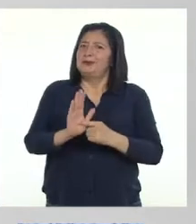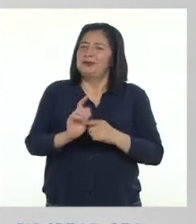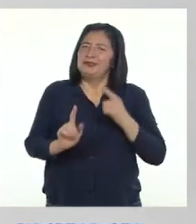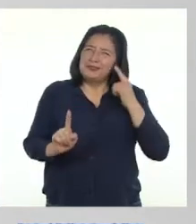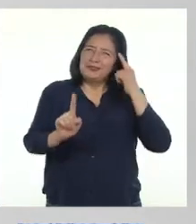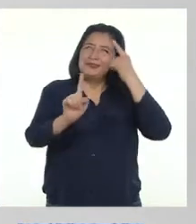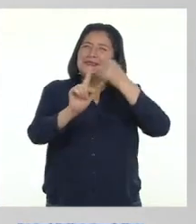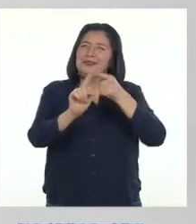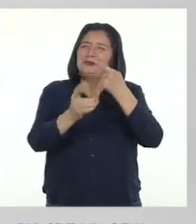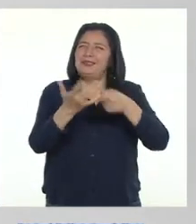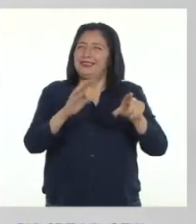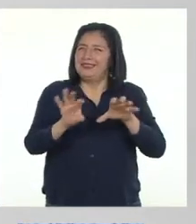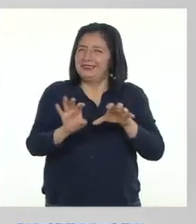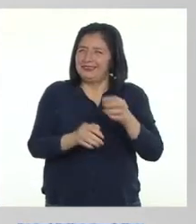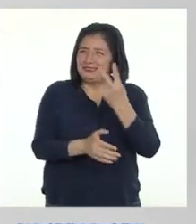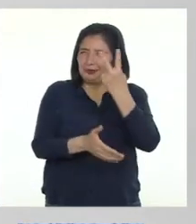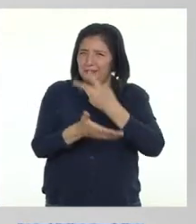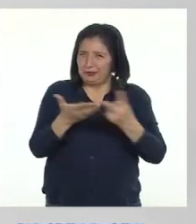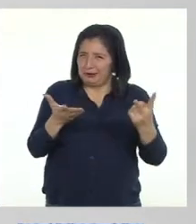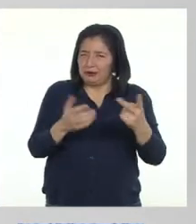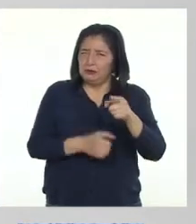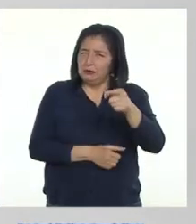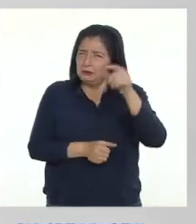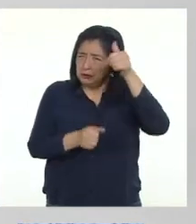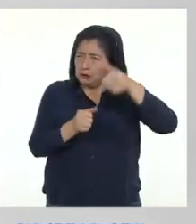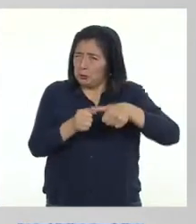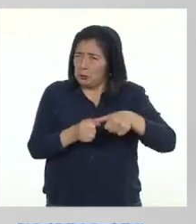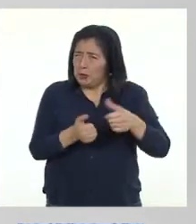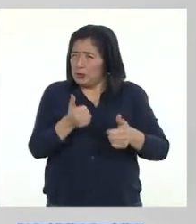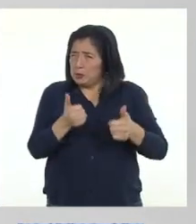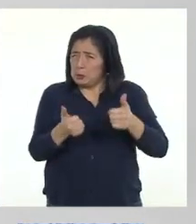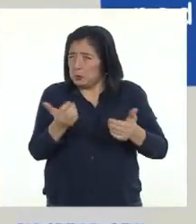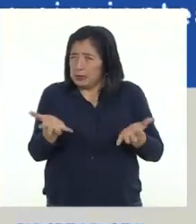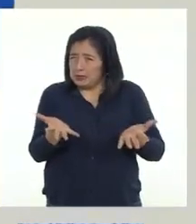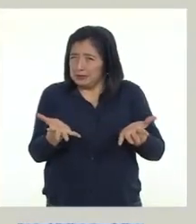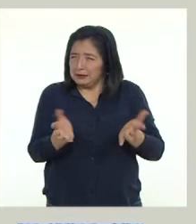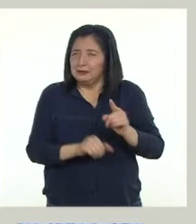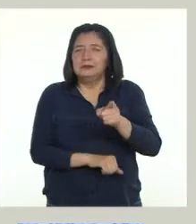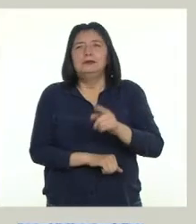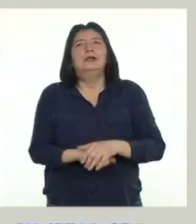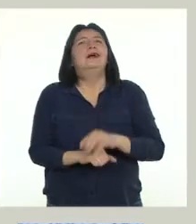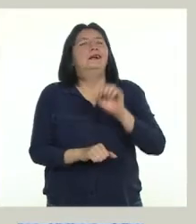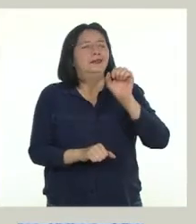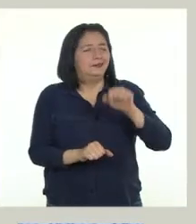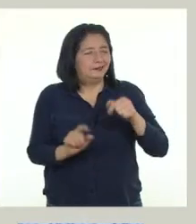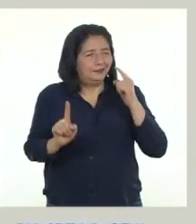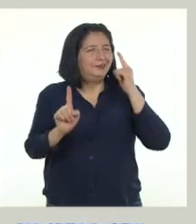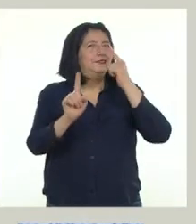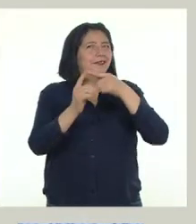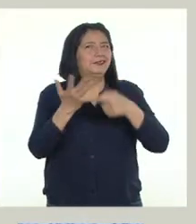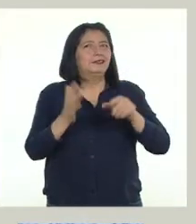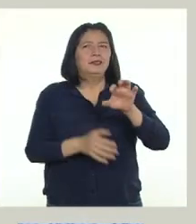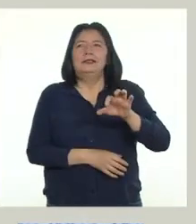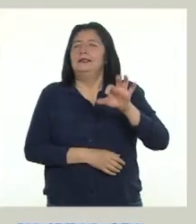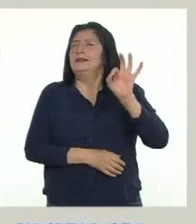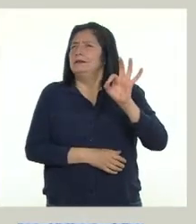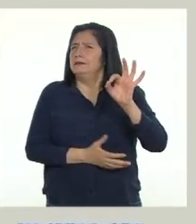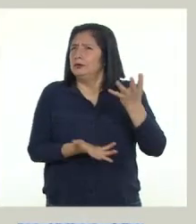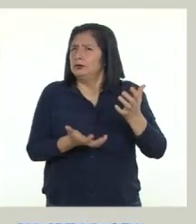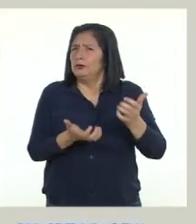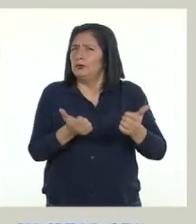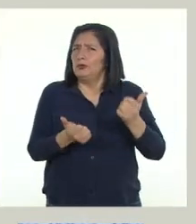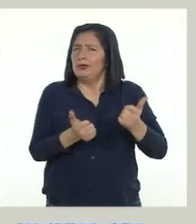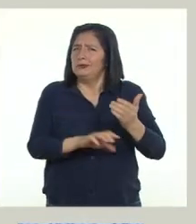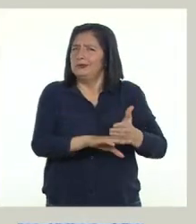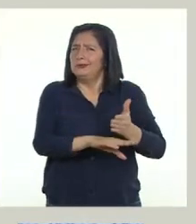nuestro reto de las 2 semanas. ¿Recuerdan cuál era este gran reto? El reto era identificar cuáles